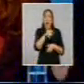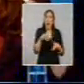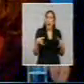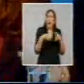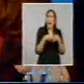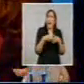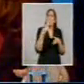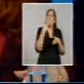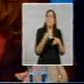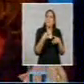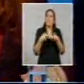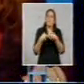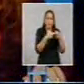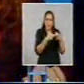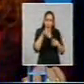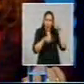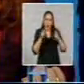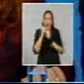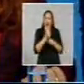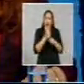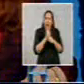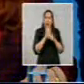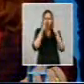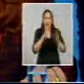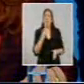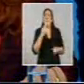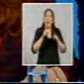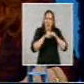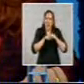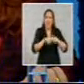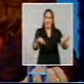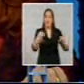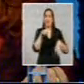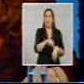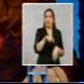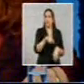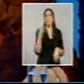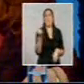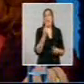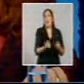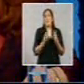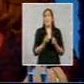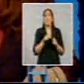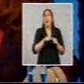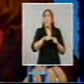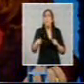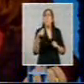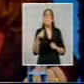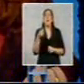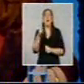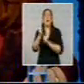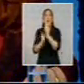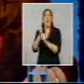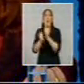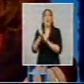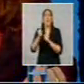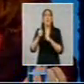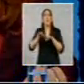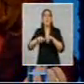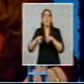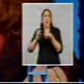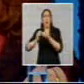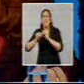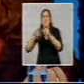energía eléctrica que provee de este insumo básico a la industria electrónica que